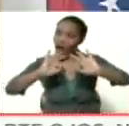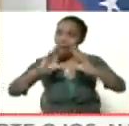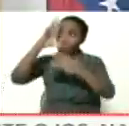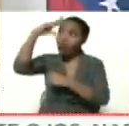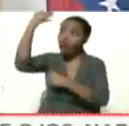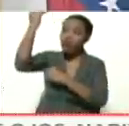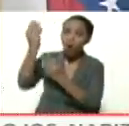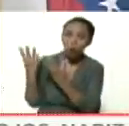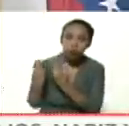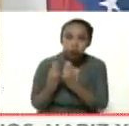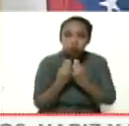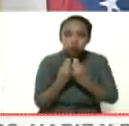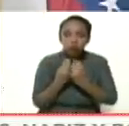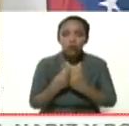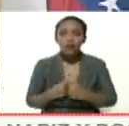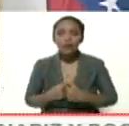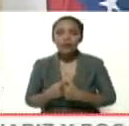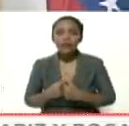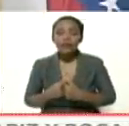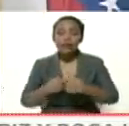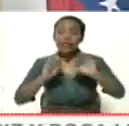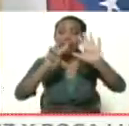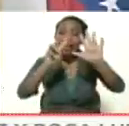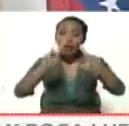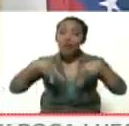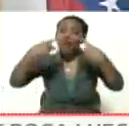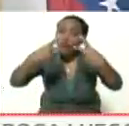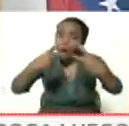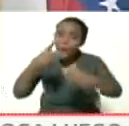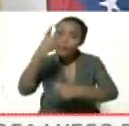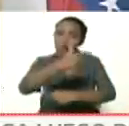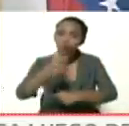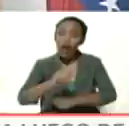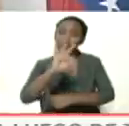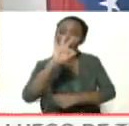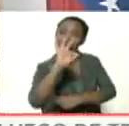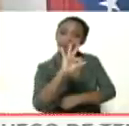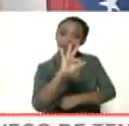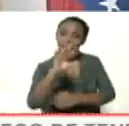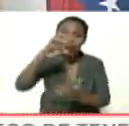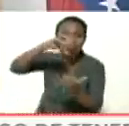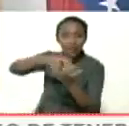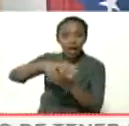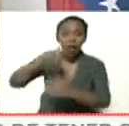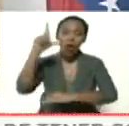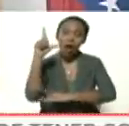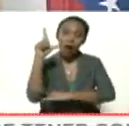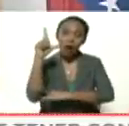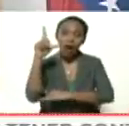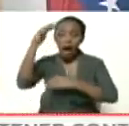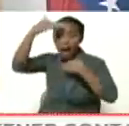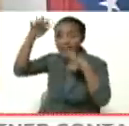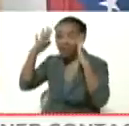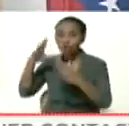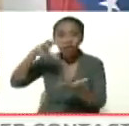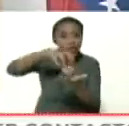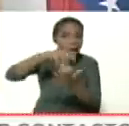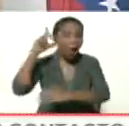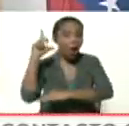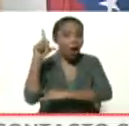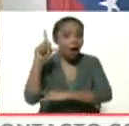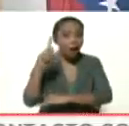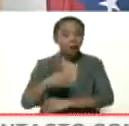acompañe. 7 nuevos casos. 3 del estado Lara, atención estado Lara,